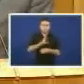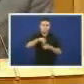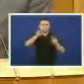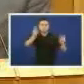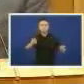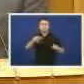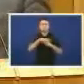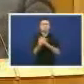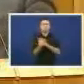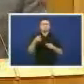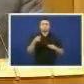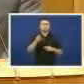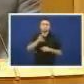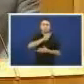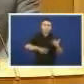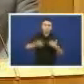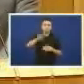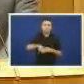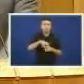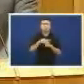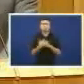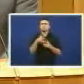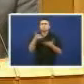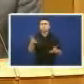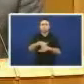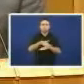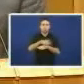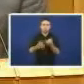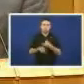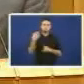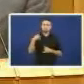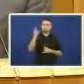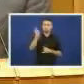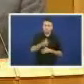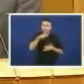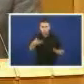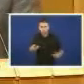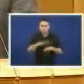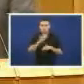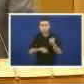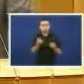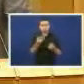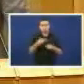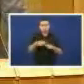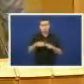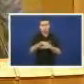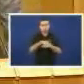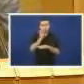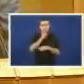O que nos ofrece unha excelente ocasión para facer unha avaliación das políticas do goberno galego